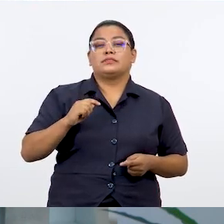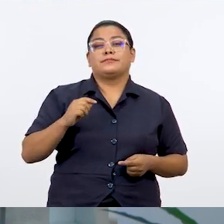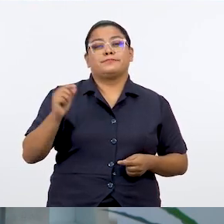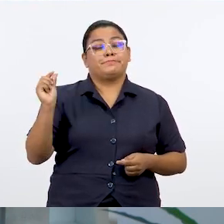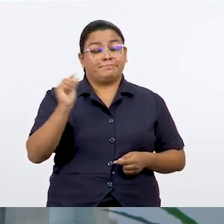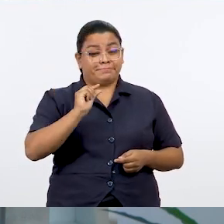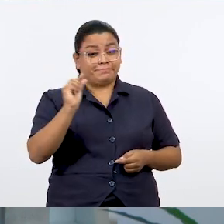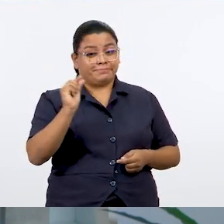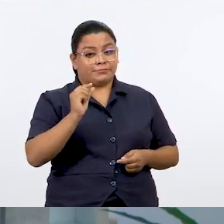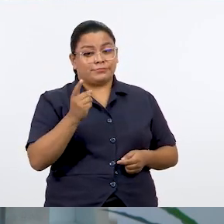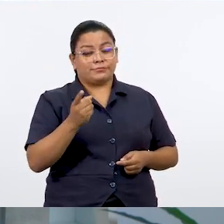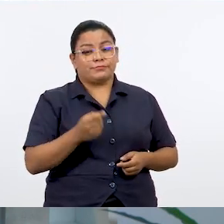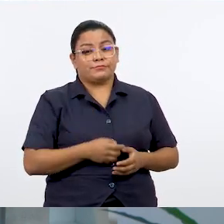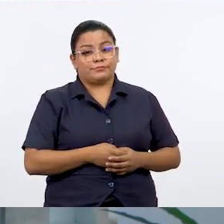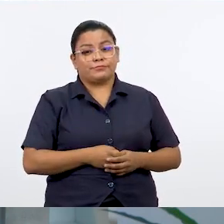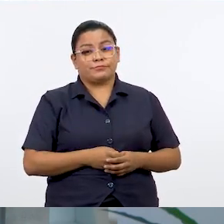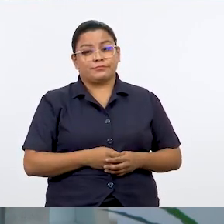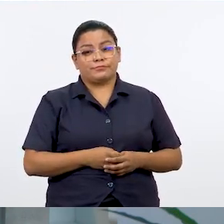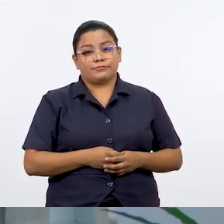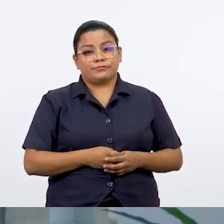nos pases lo que nos quedó.